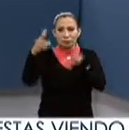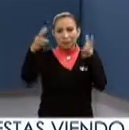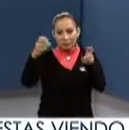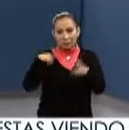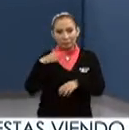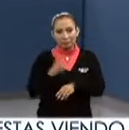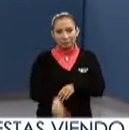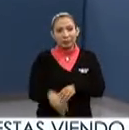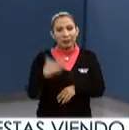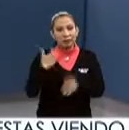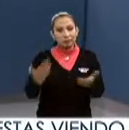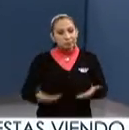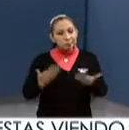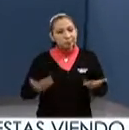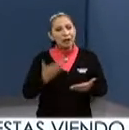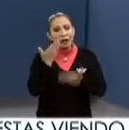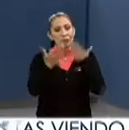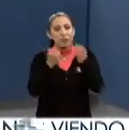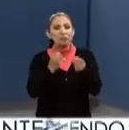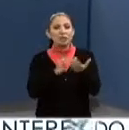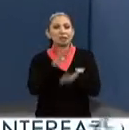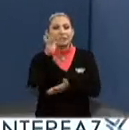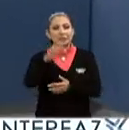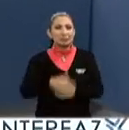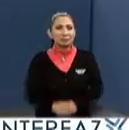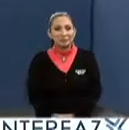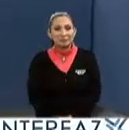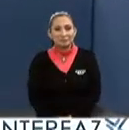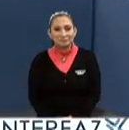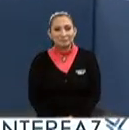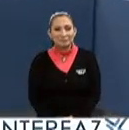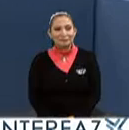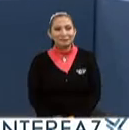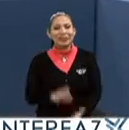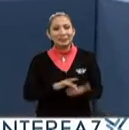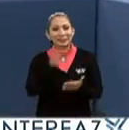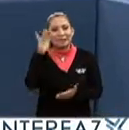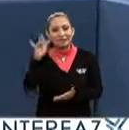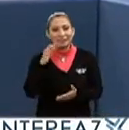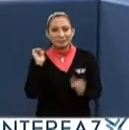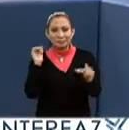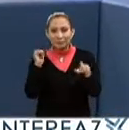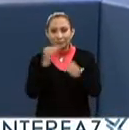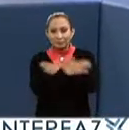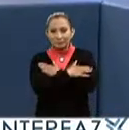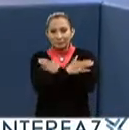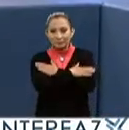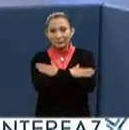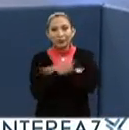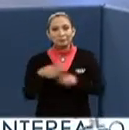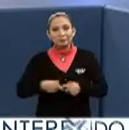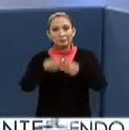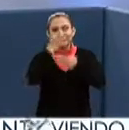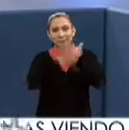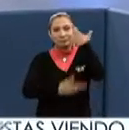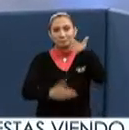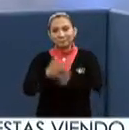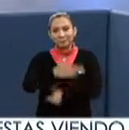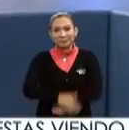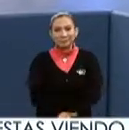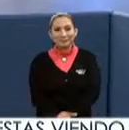Sin duda alguna estás motivando a estudiantes. Gracias por estar con nosotros. Gracias. Hasta luego, un fuerte abrazo. Vamos a hacer una pausa,